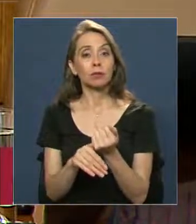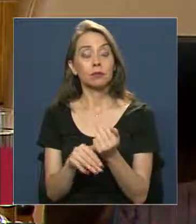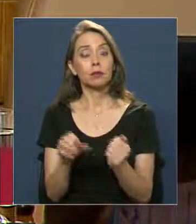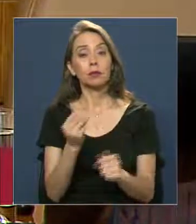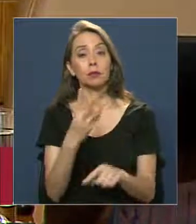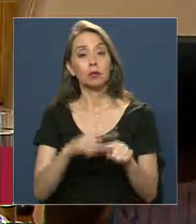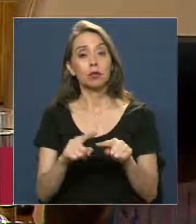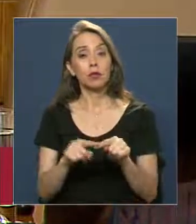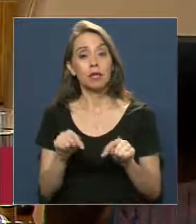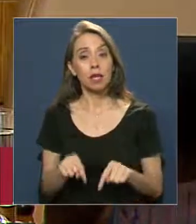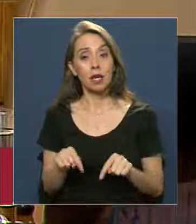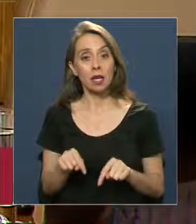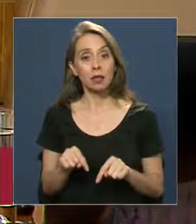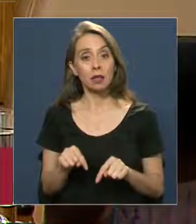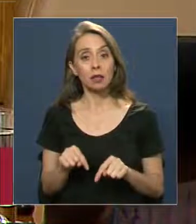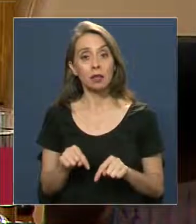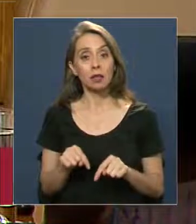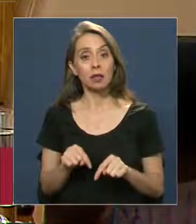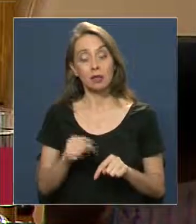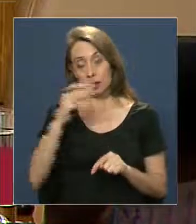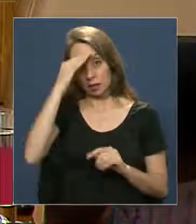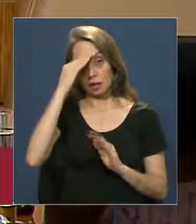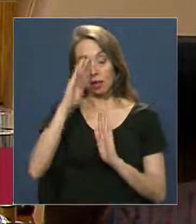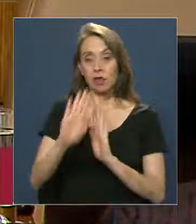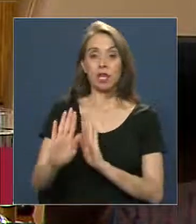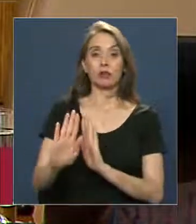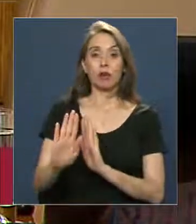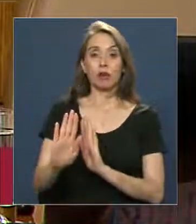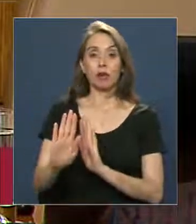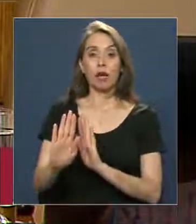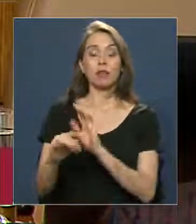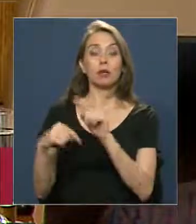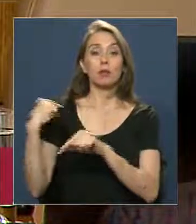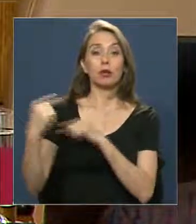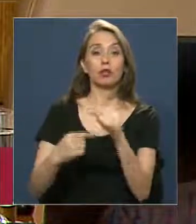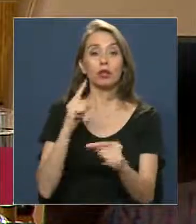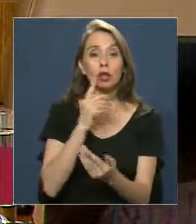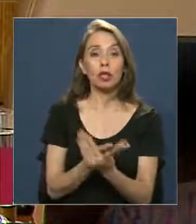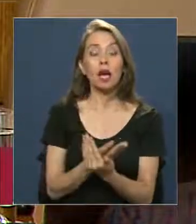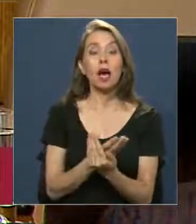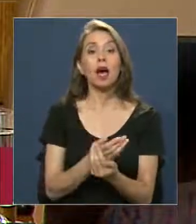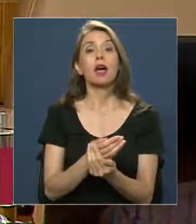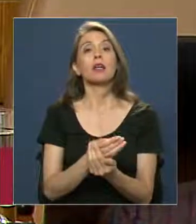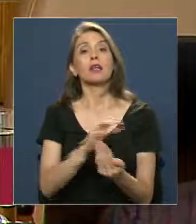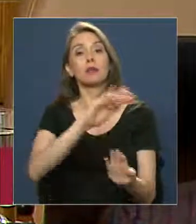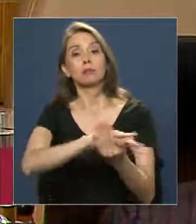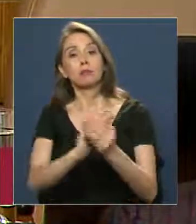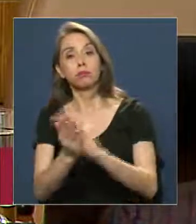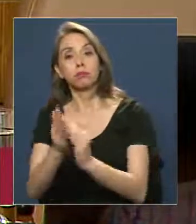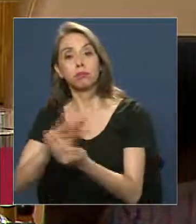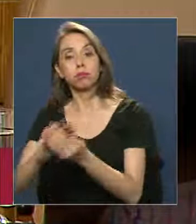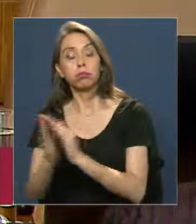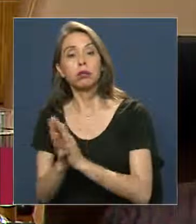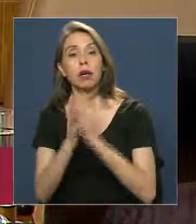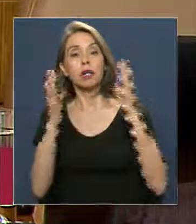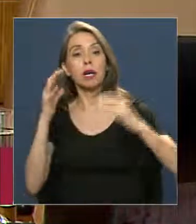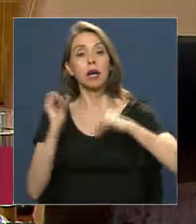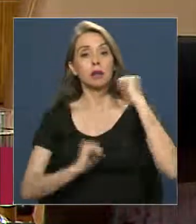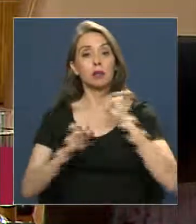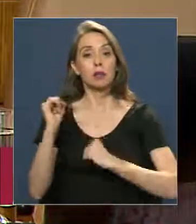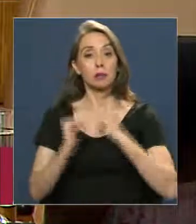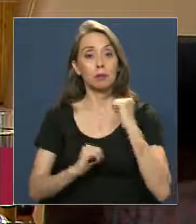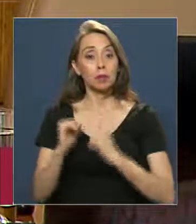aquí de desconfianza, por justamente por las historias que tenemos de colusiones, estas historias de grandes empresas que han